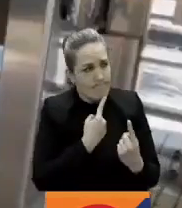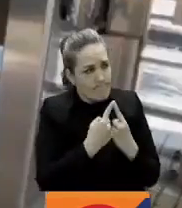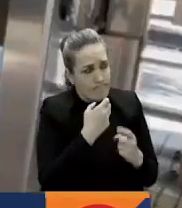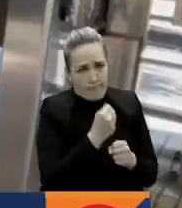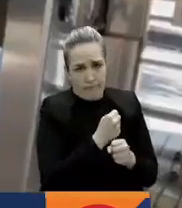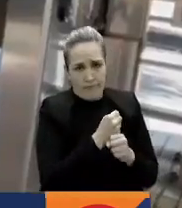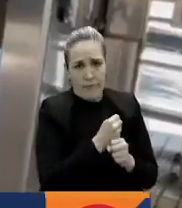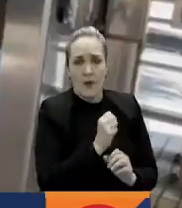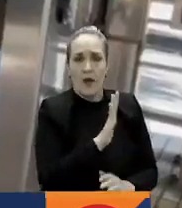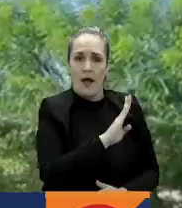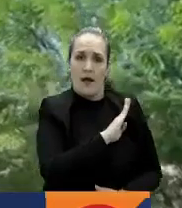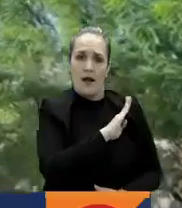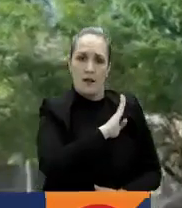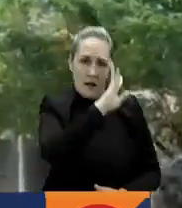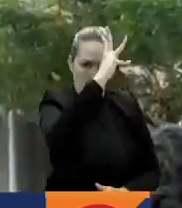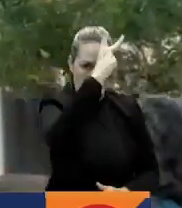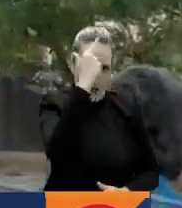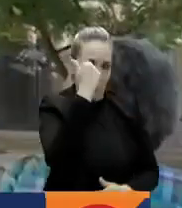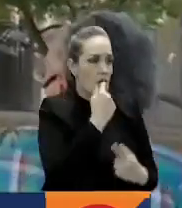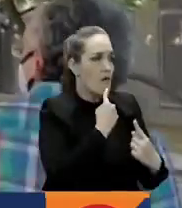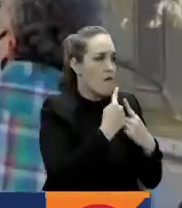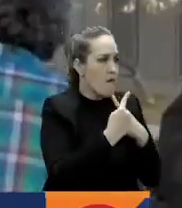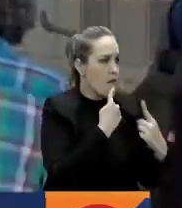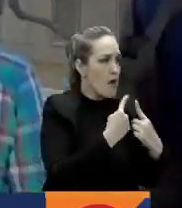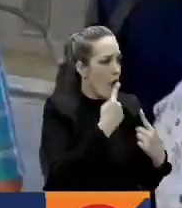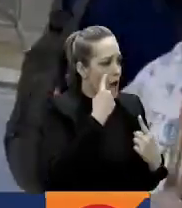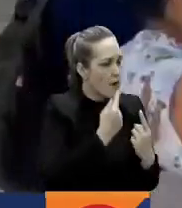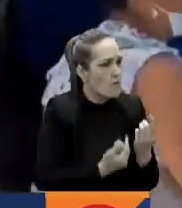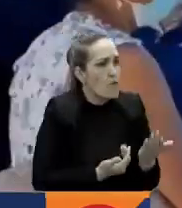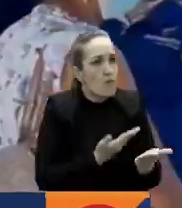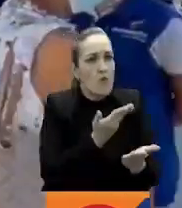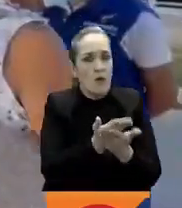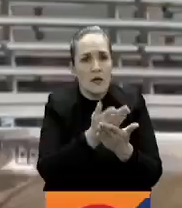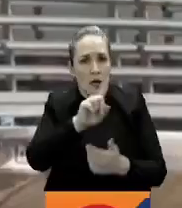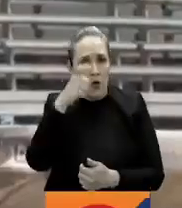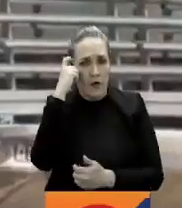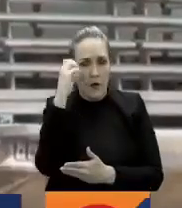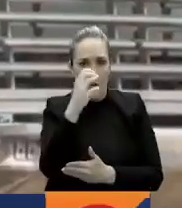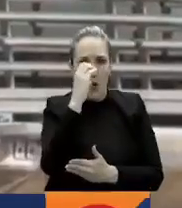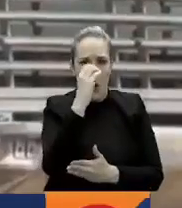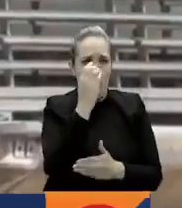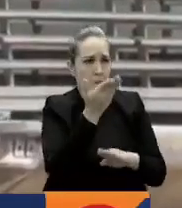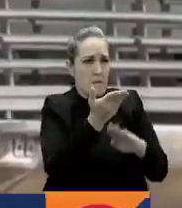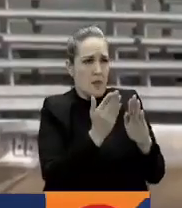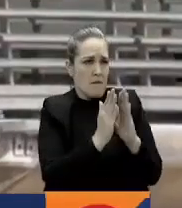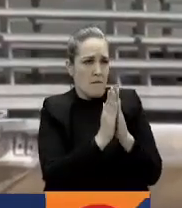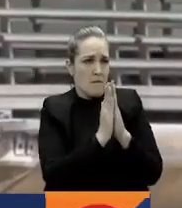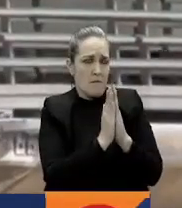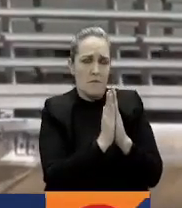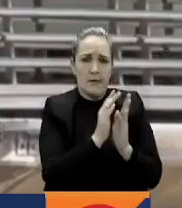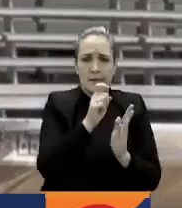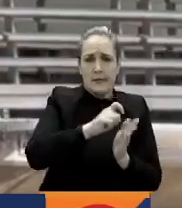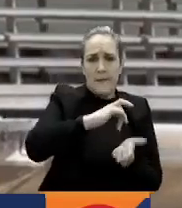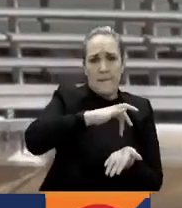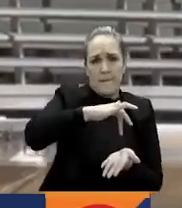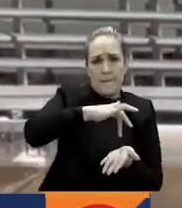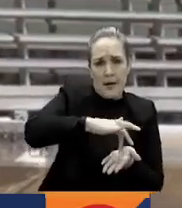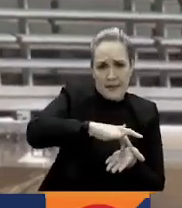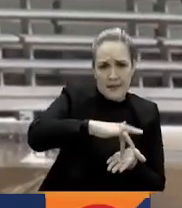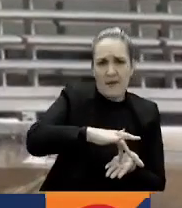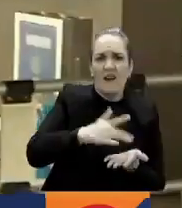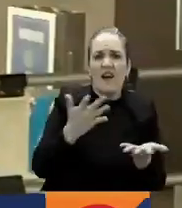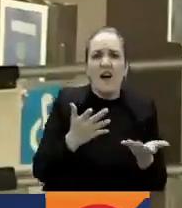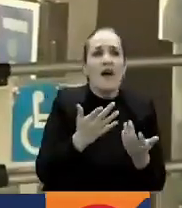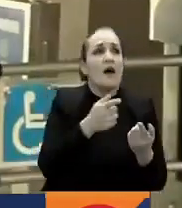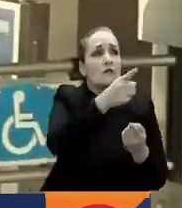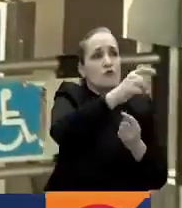es presentando un nuevo proyecto al gobierno nacional donde solicitamos la participación, sea con compra de